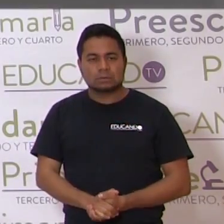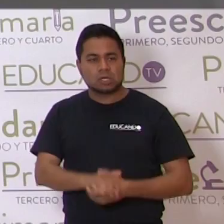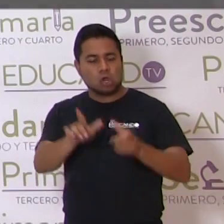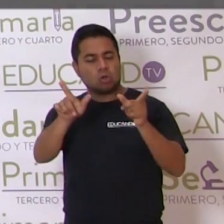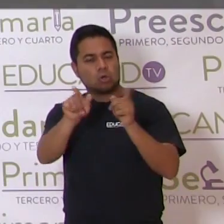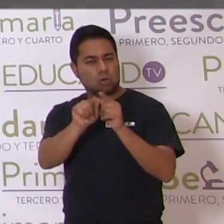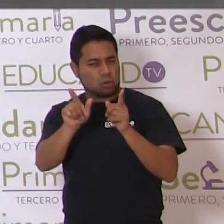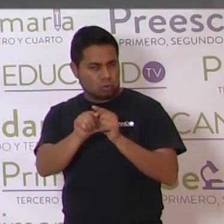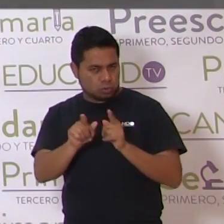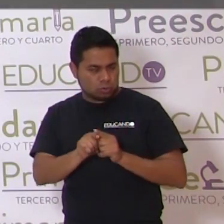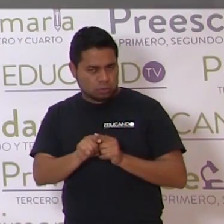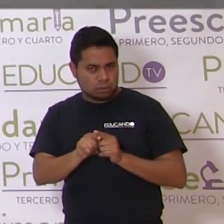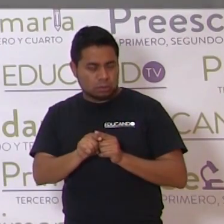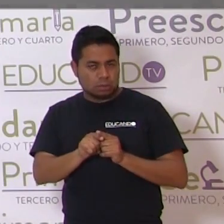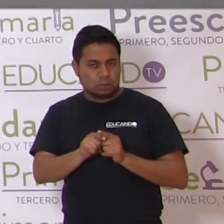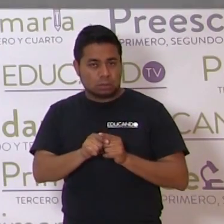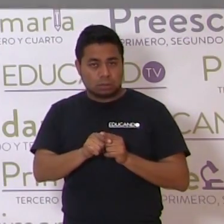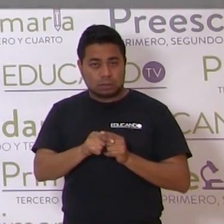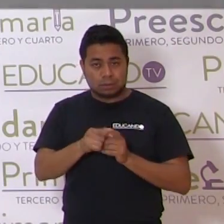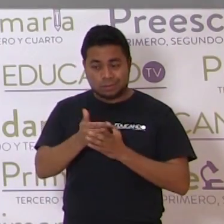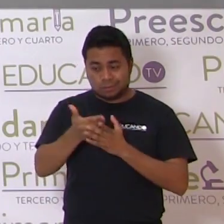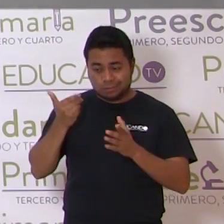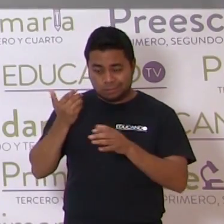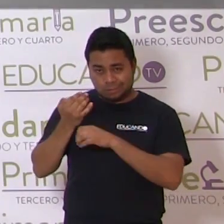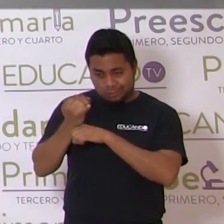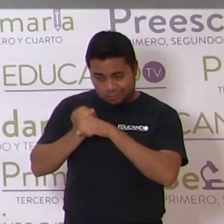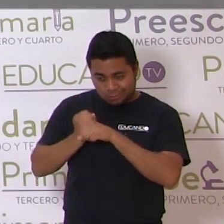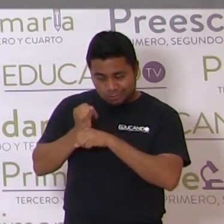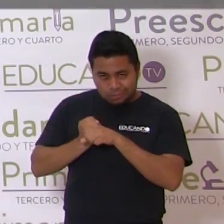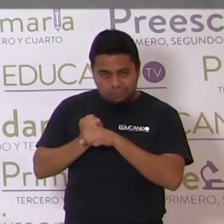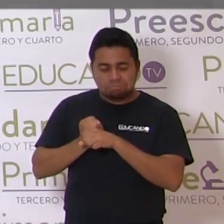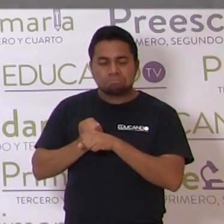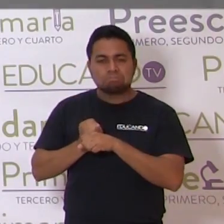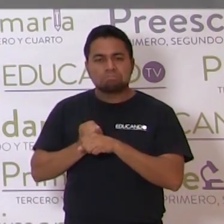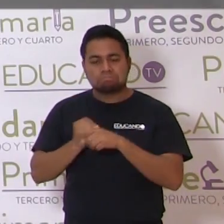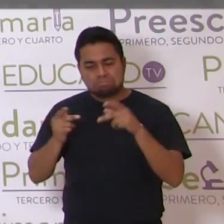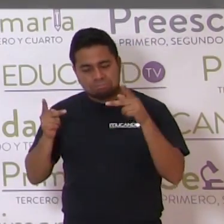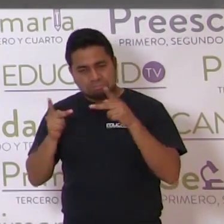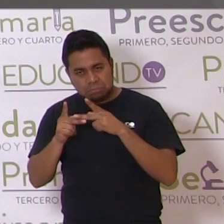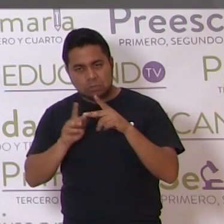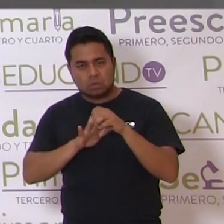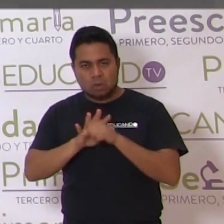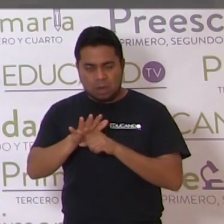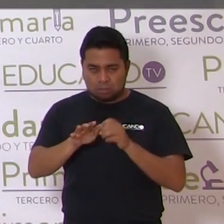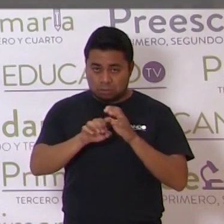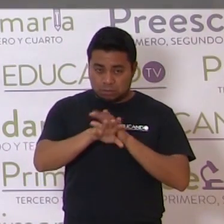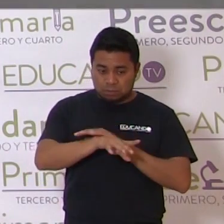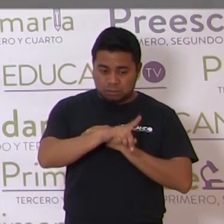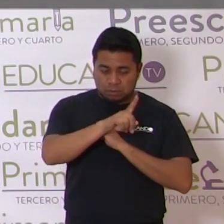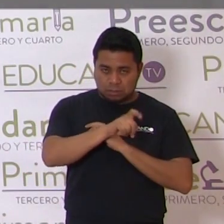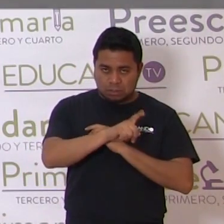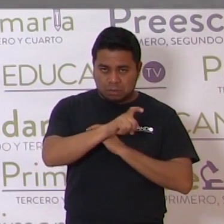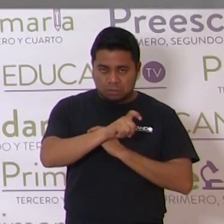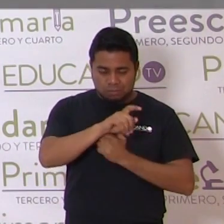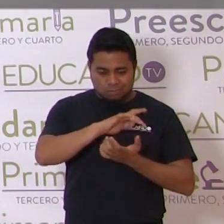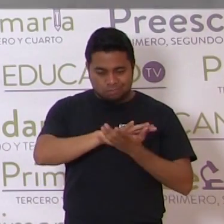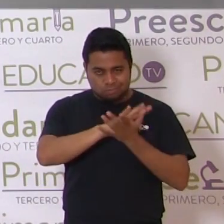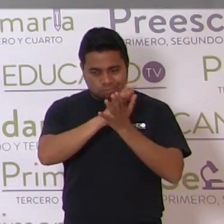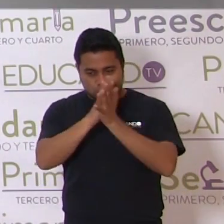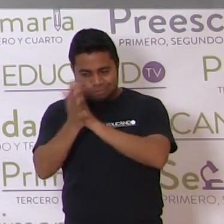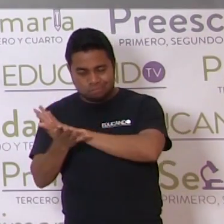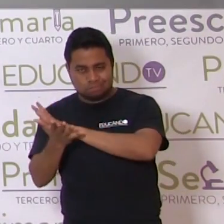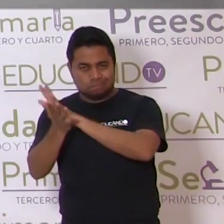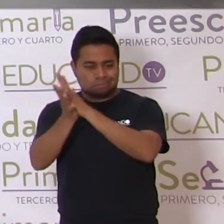Conclusiones. En este experimento comprobamos la transición del agua a través de los